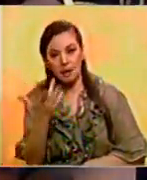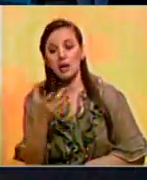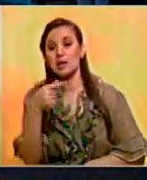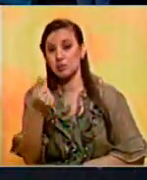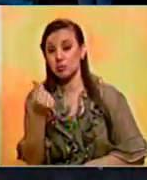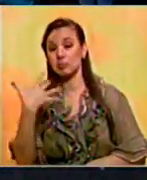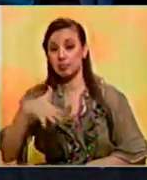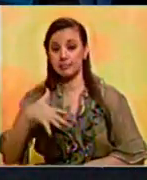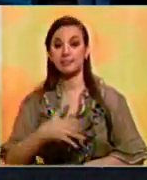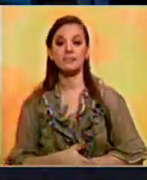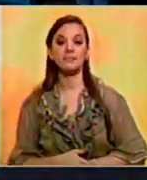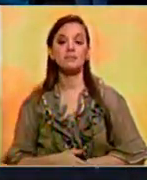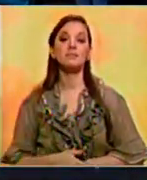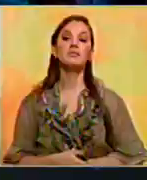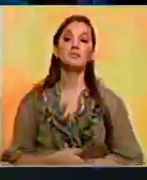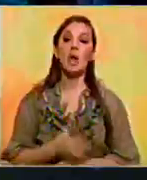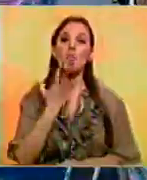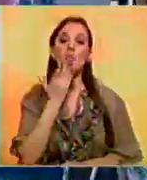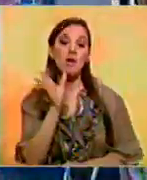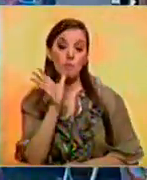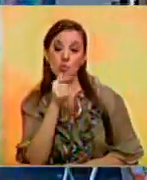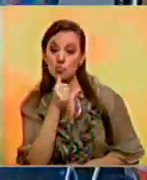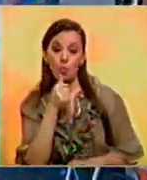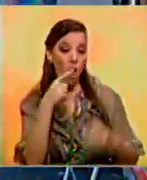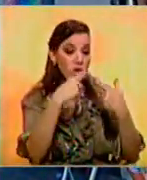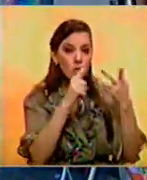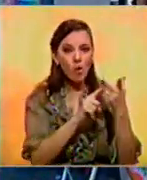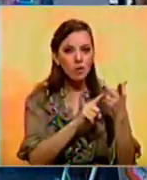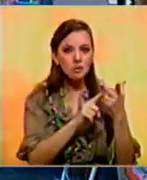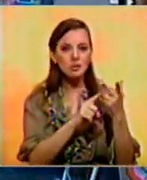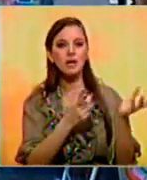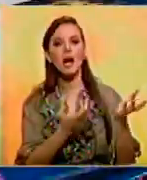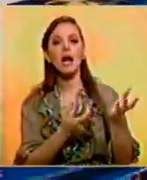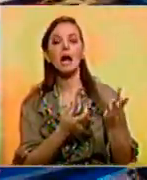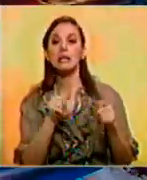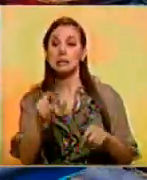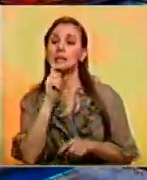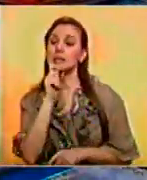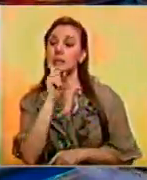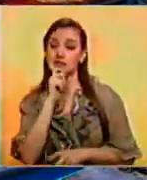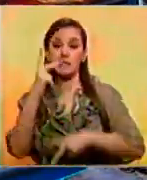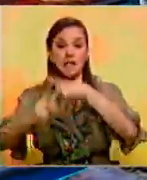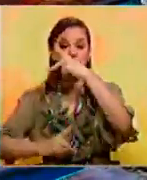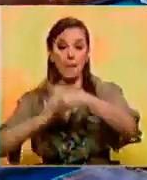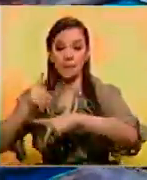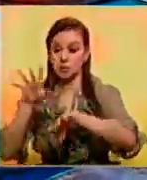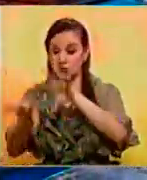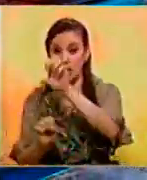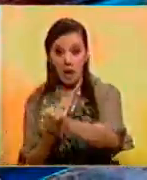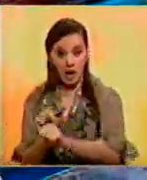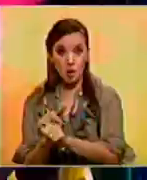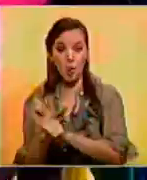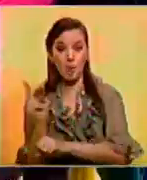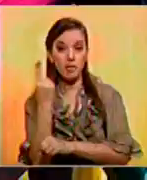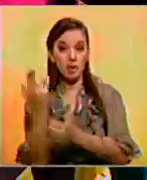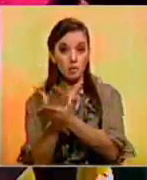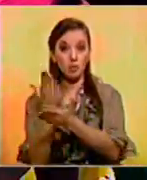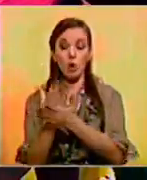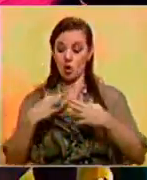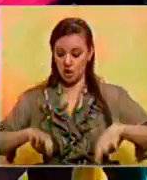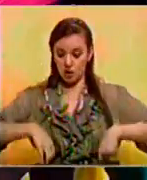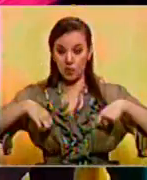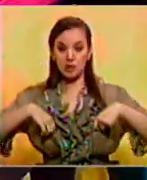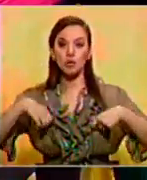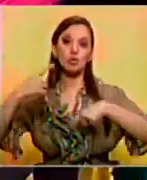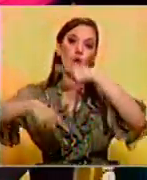cuesta. Y si de escasez hablamos, muchos coinciden que esto hace más engorroso el proceso de la compra de útiles y uniforme año tras